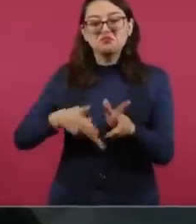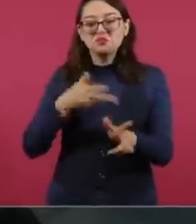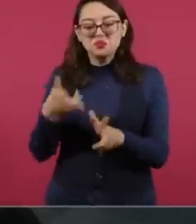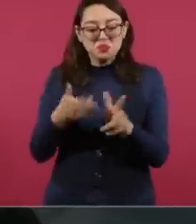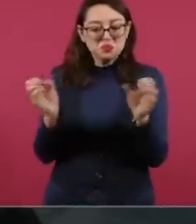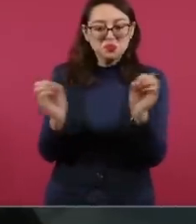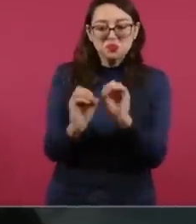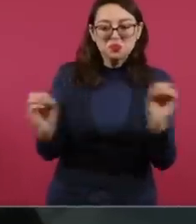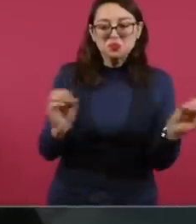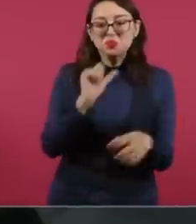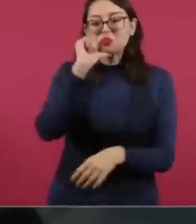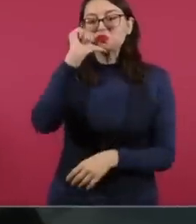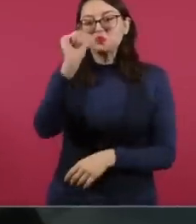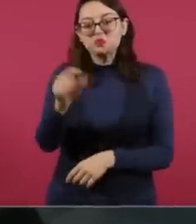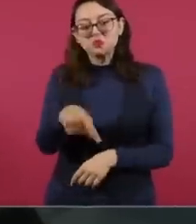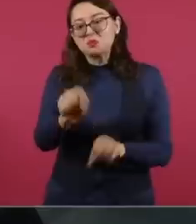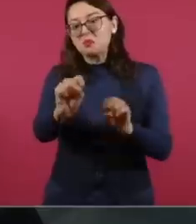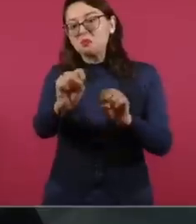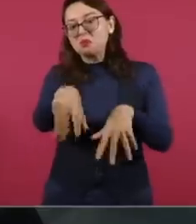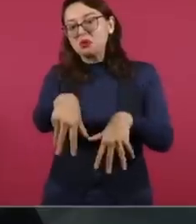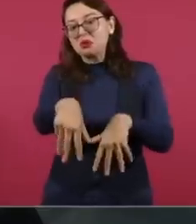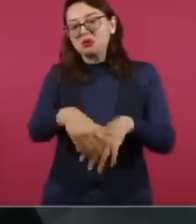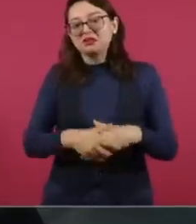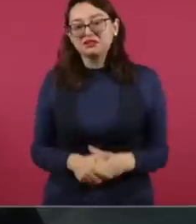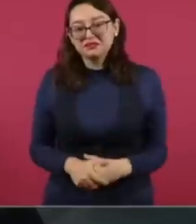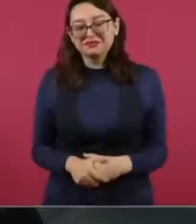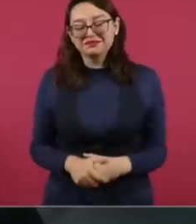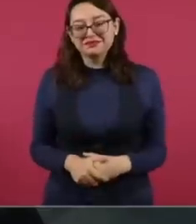desde el tiempo en que Zedillo